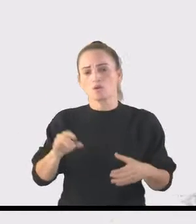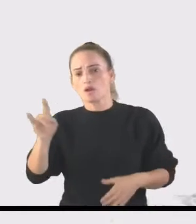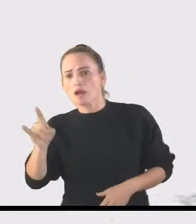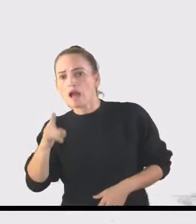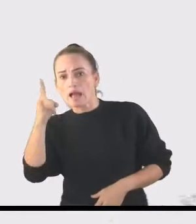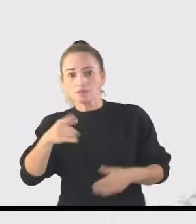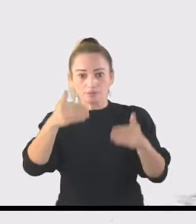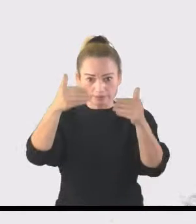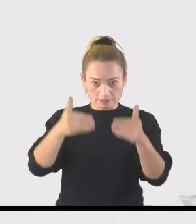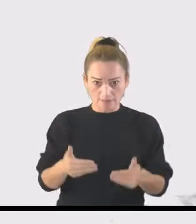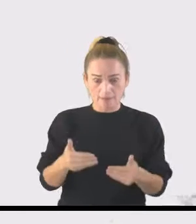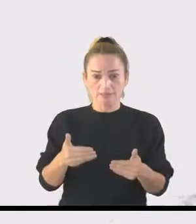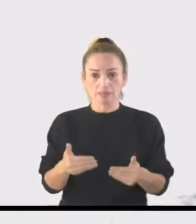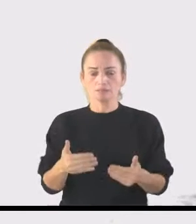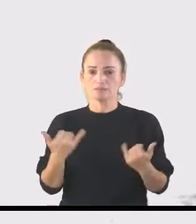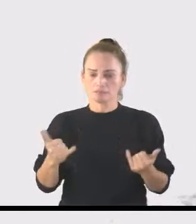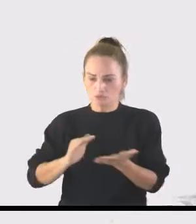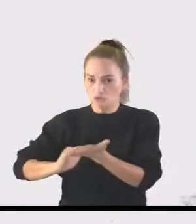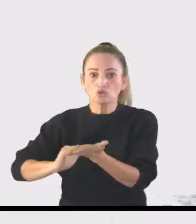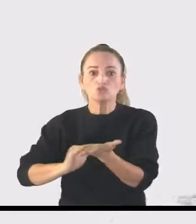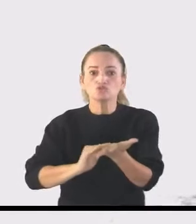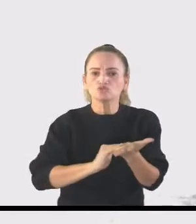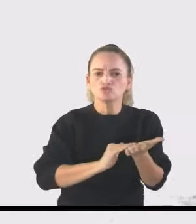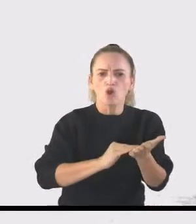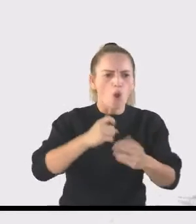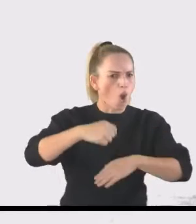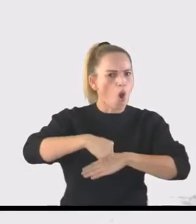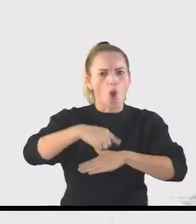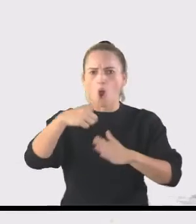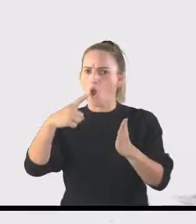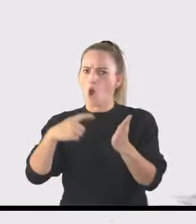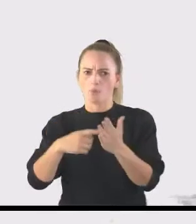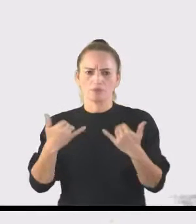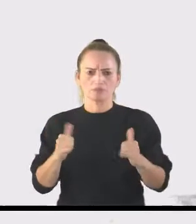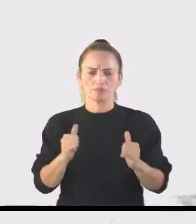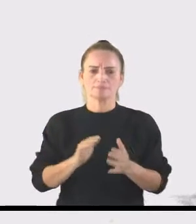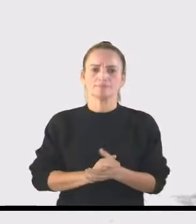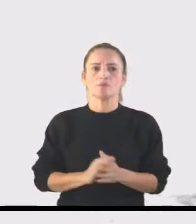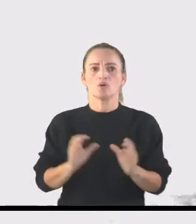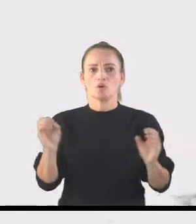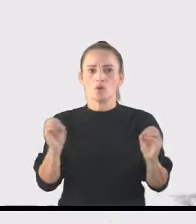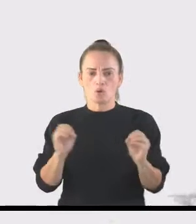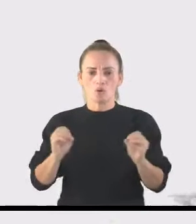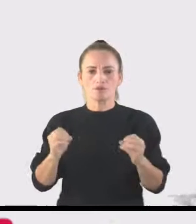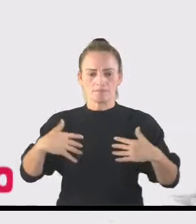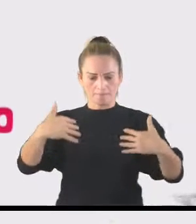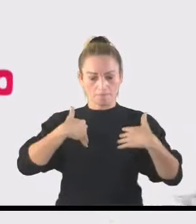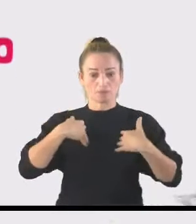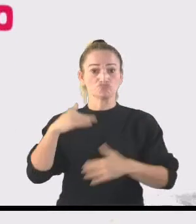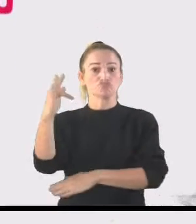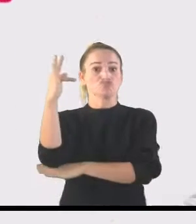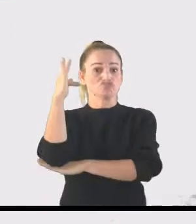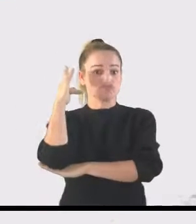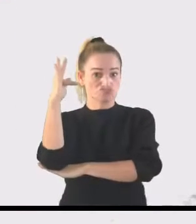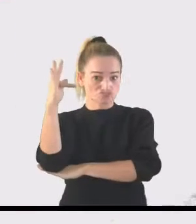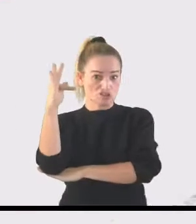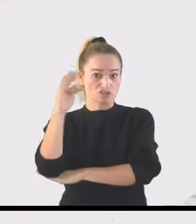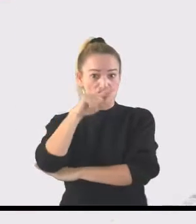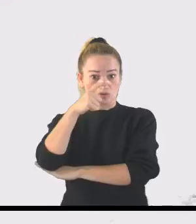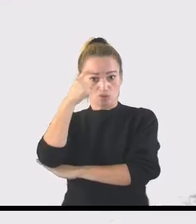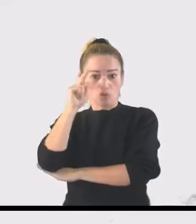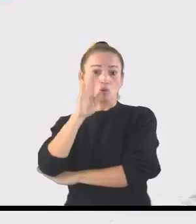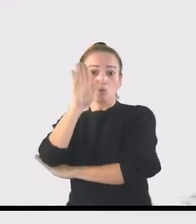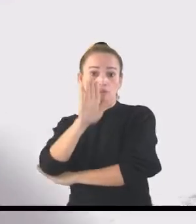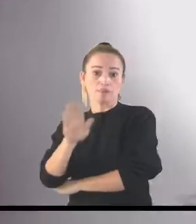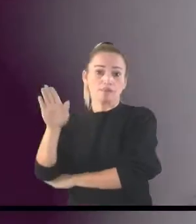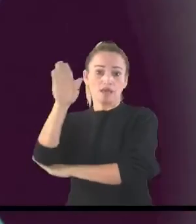tipo de discapacidad estarán reparadas en su totalidad. Hoy las víctimas son testigos del compromiso del gobierno del